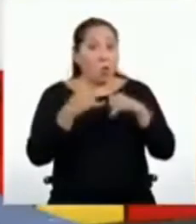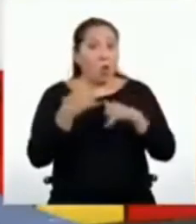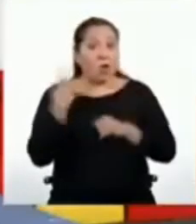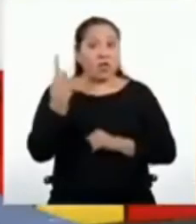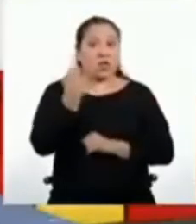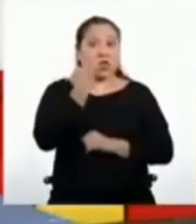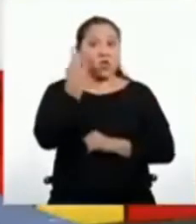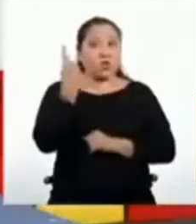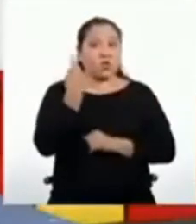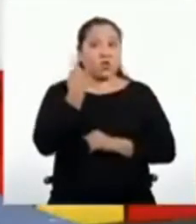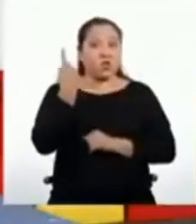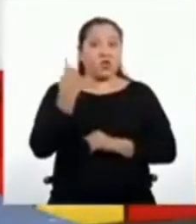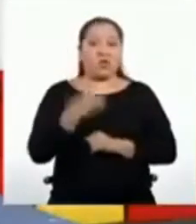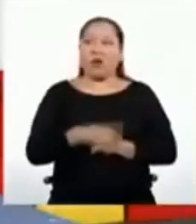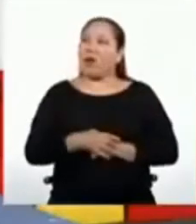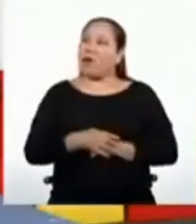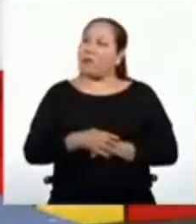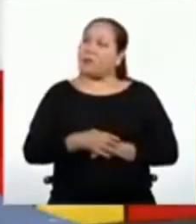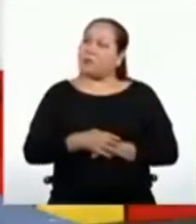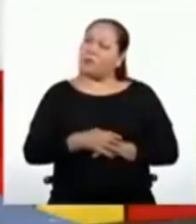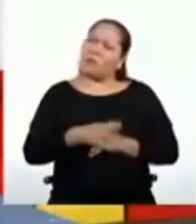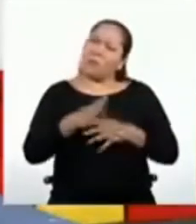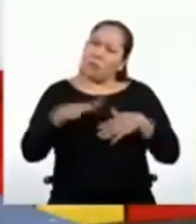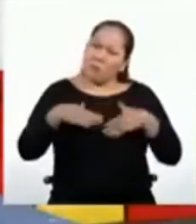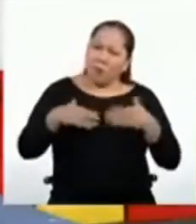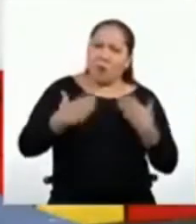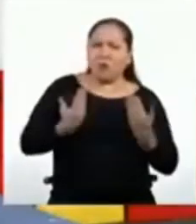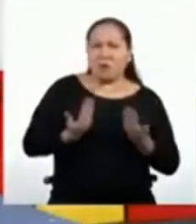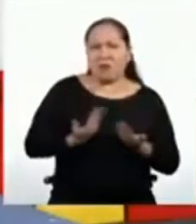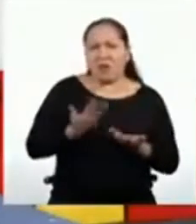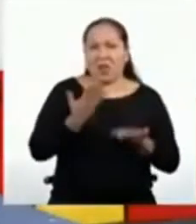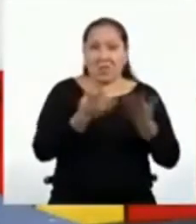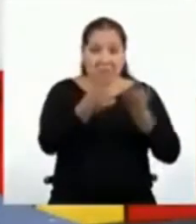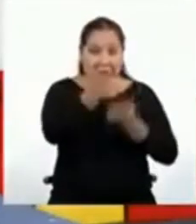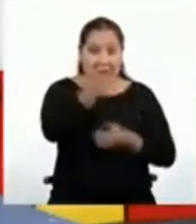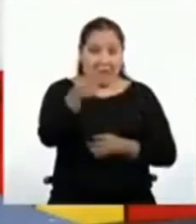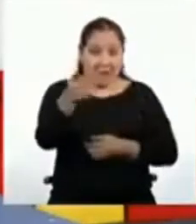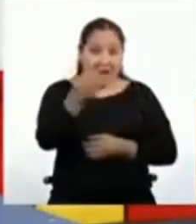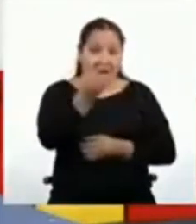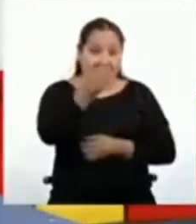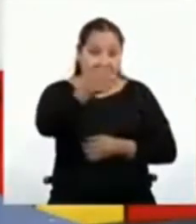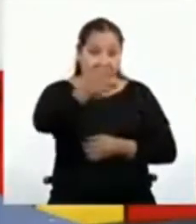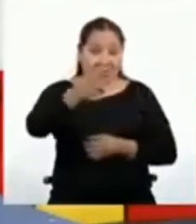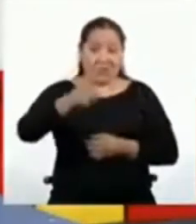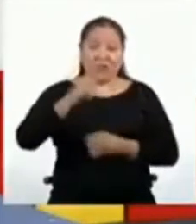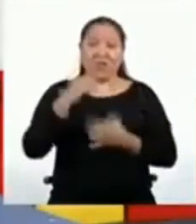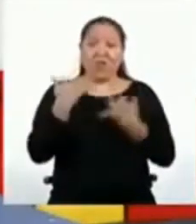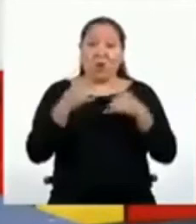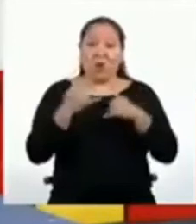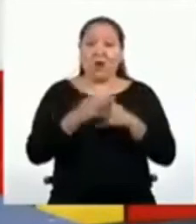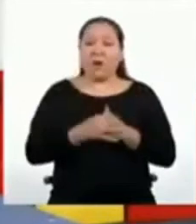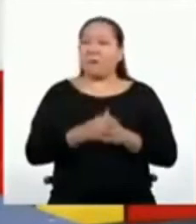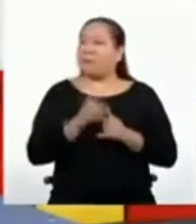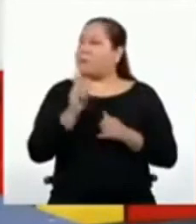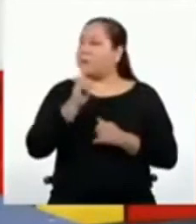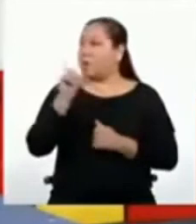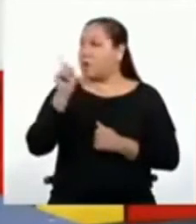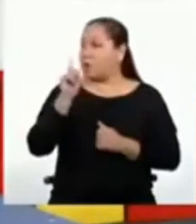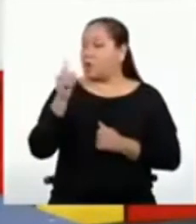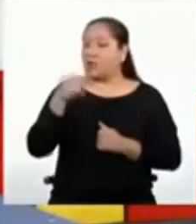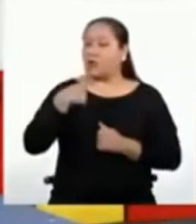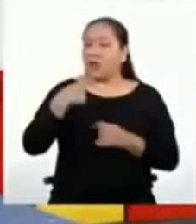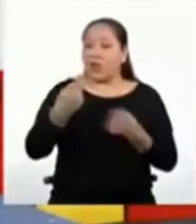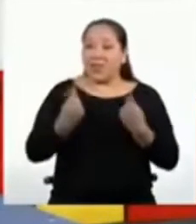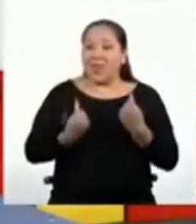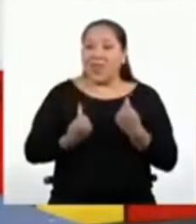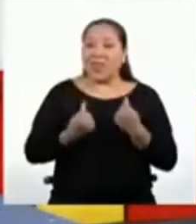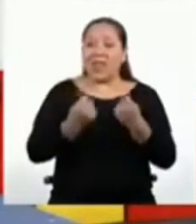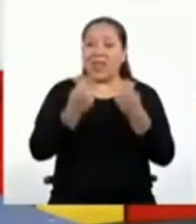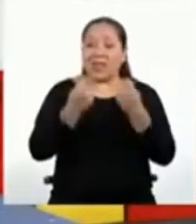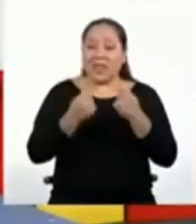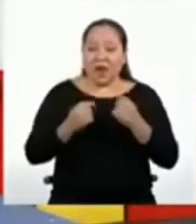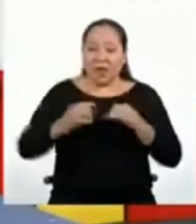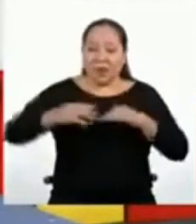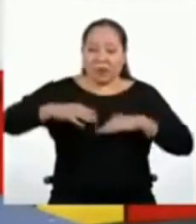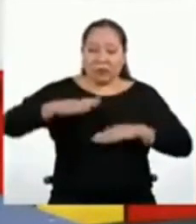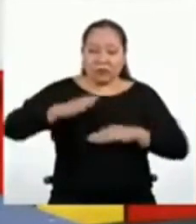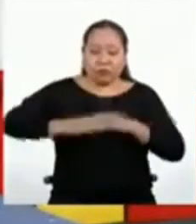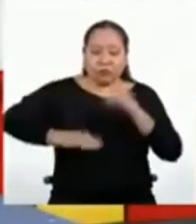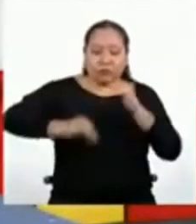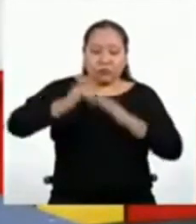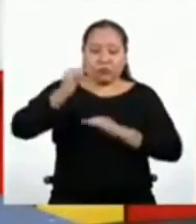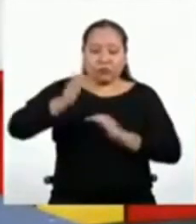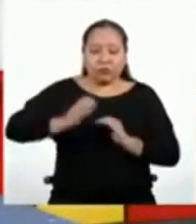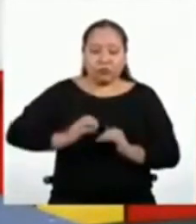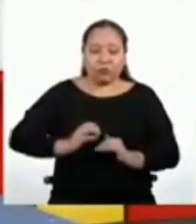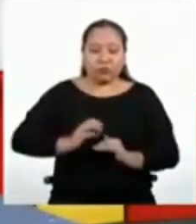Oh, podría, como muchos en esta cuarentena. Pero no. Lo que intentaba hacer es un castillo de naipes